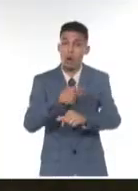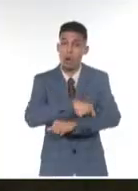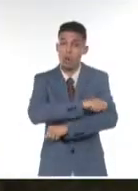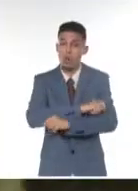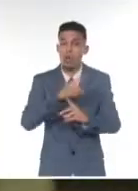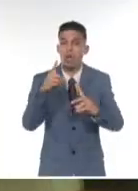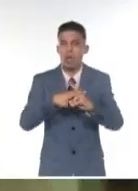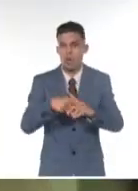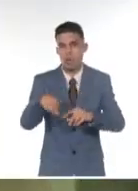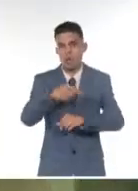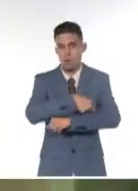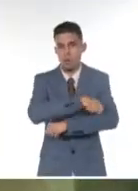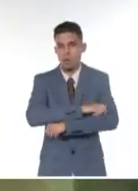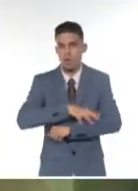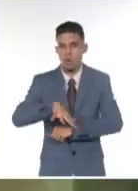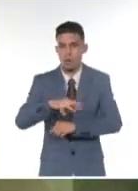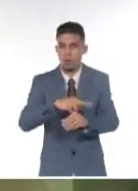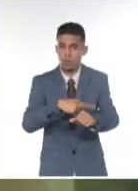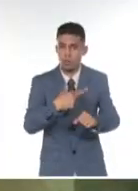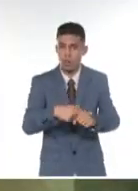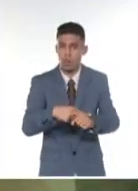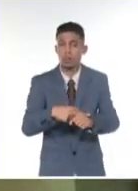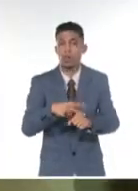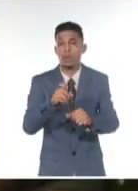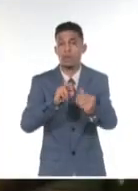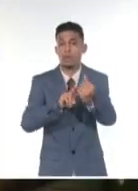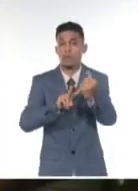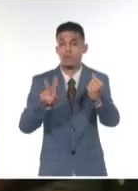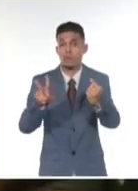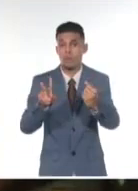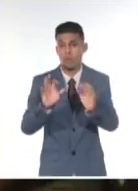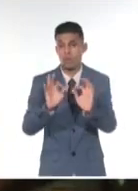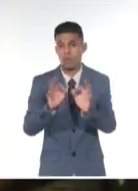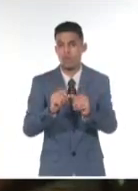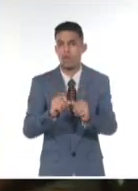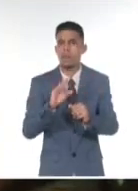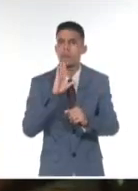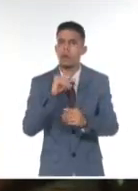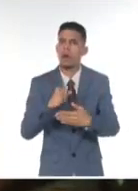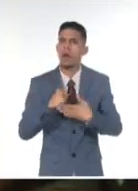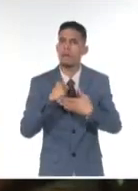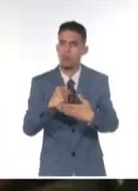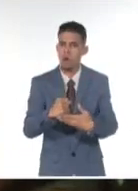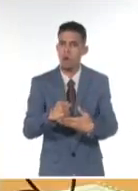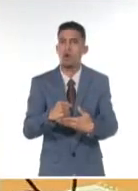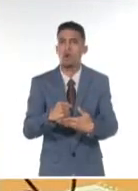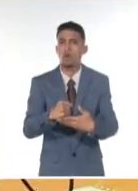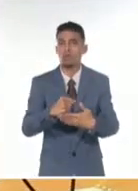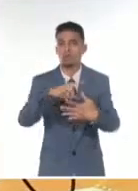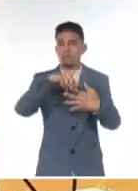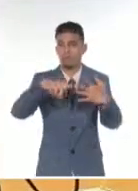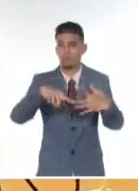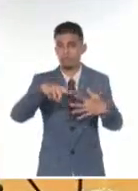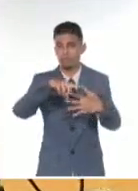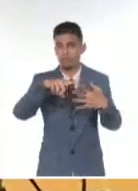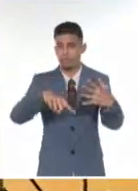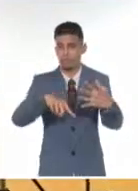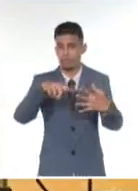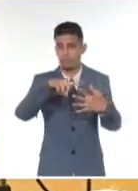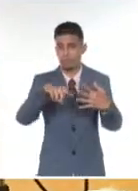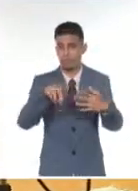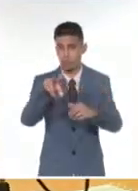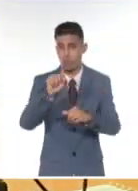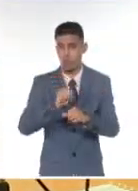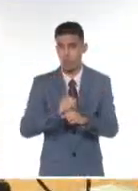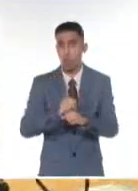pueblo representantes del organismo político en las tunas expresaron su apoyo a la nueva dirección del partido al tiempo que reconocieron a Pérez calleo por su